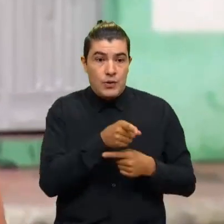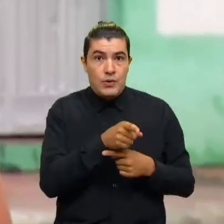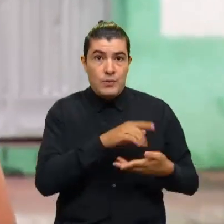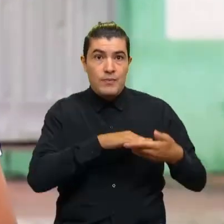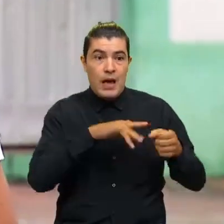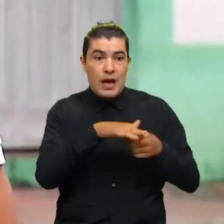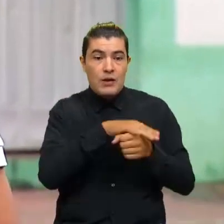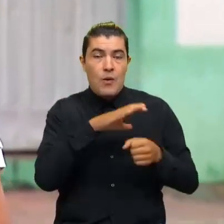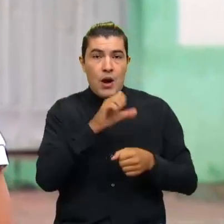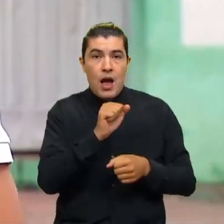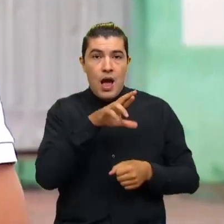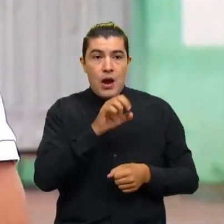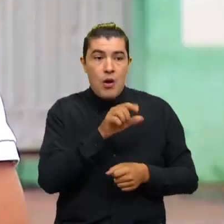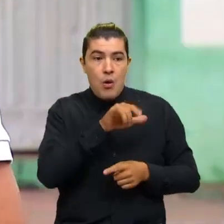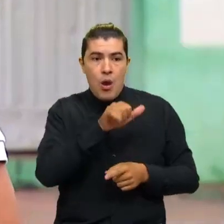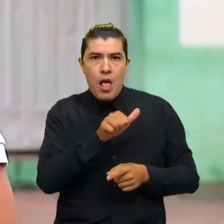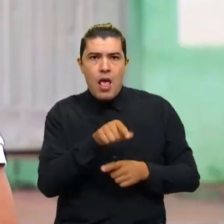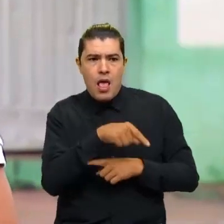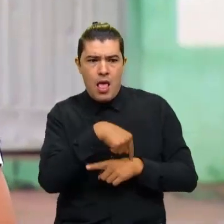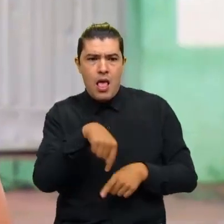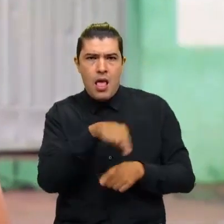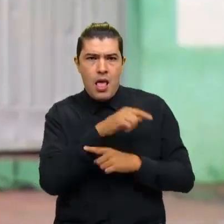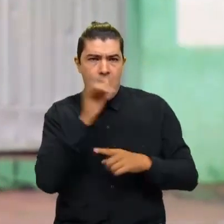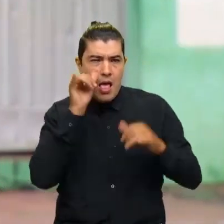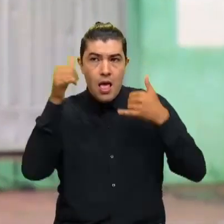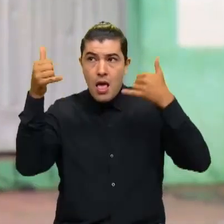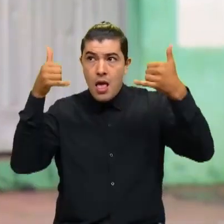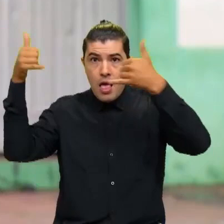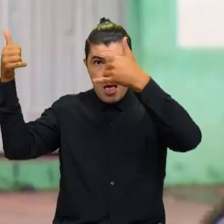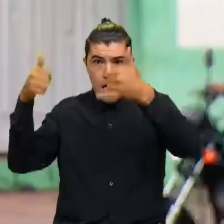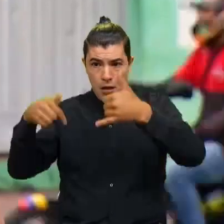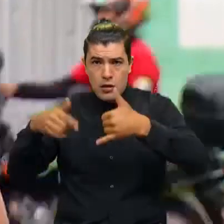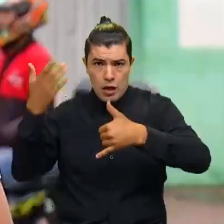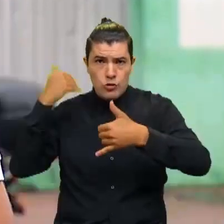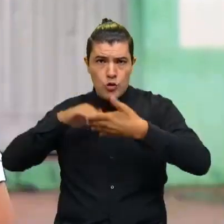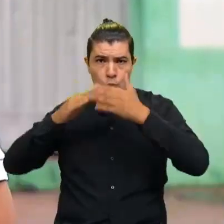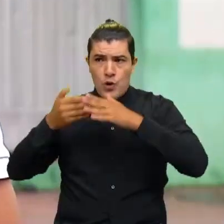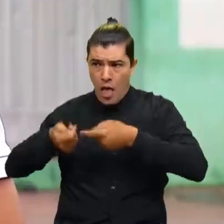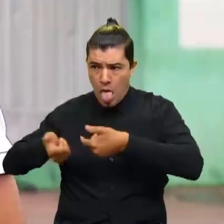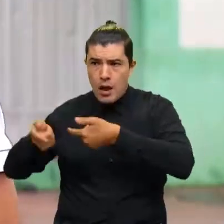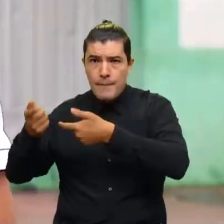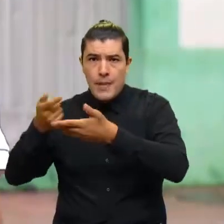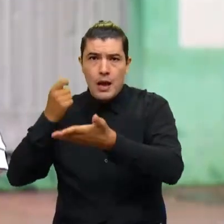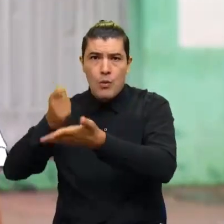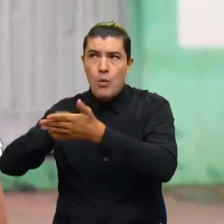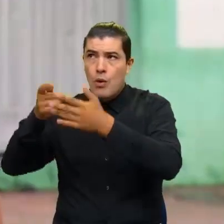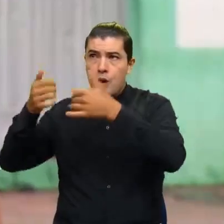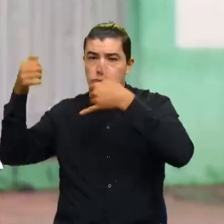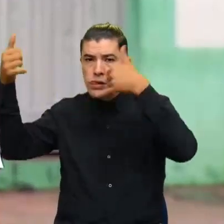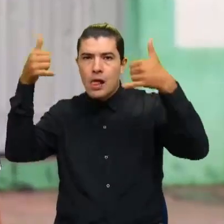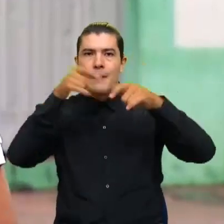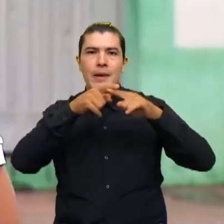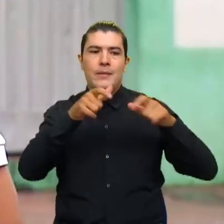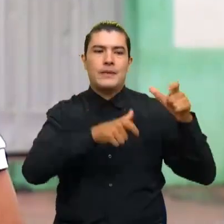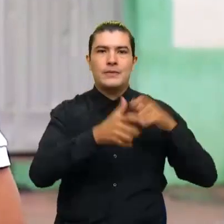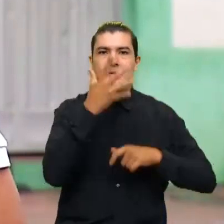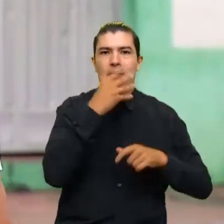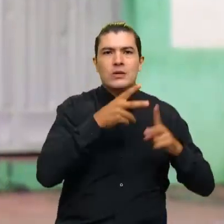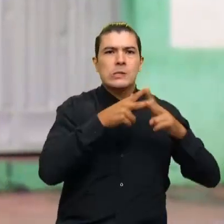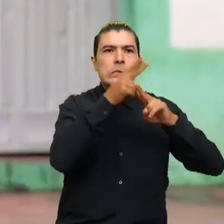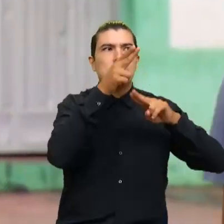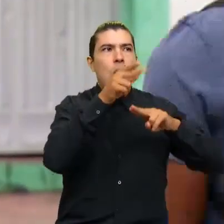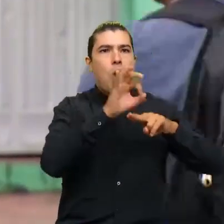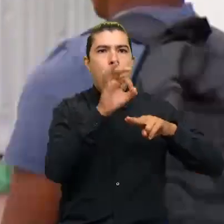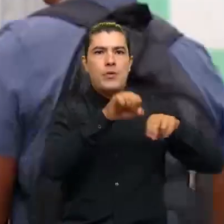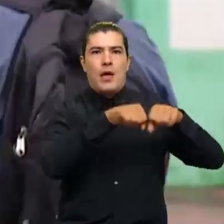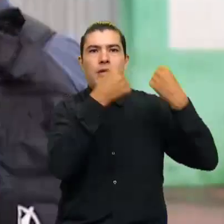en donde se han instalado cámaras de circuitos cerrados de seguridad y sistemas de alarmas comunitarias, están siendo saboteadas. Es decir,